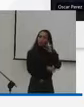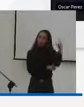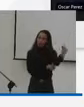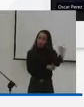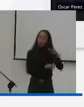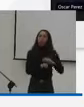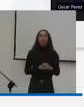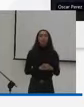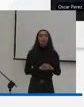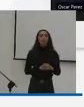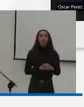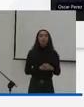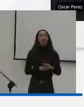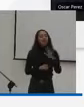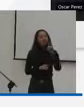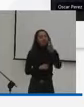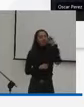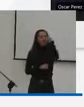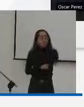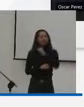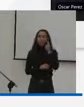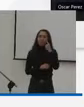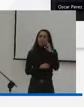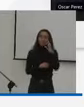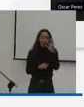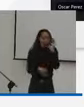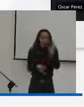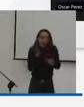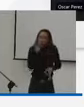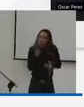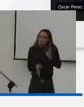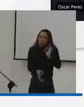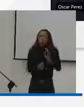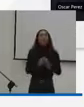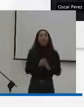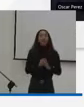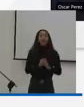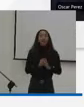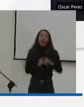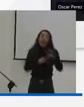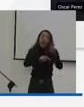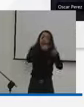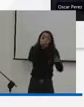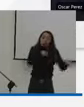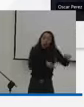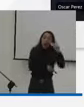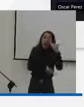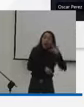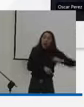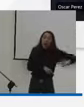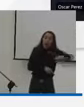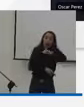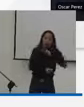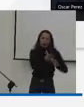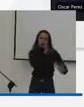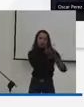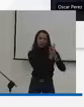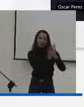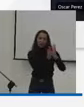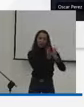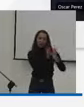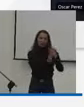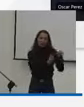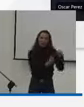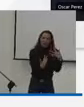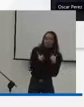...y la equidad no son equitativas. También manifiestan ser víctimas de todo tipo de violencia, en